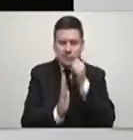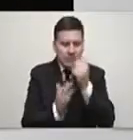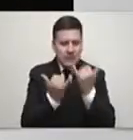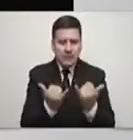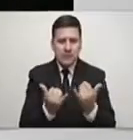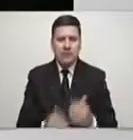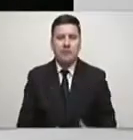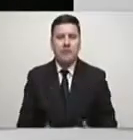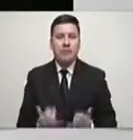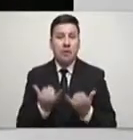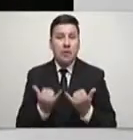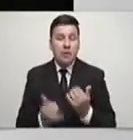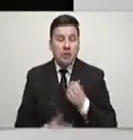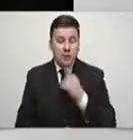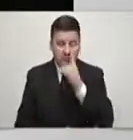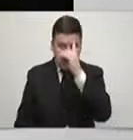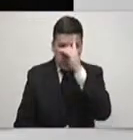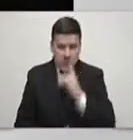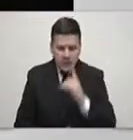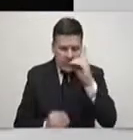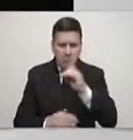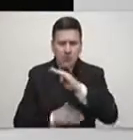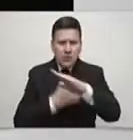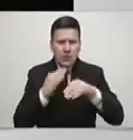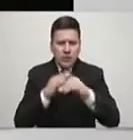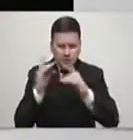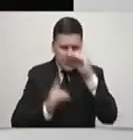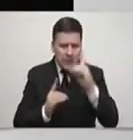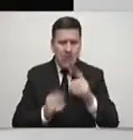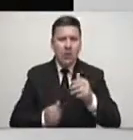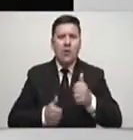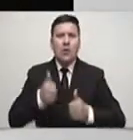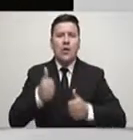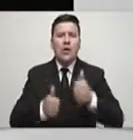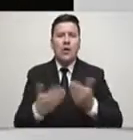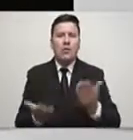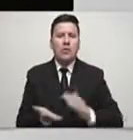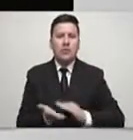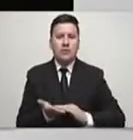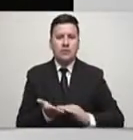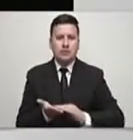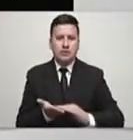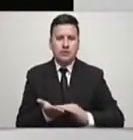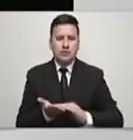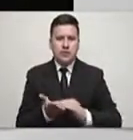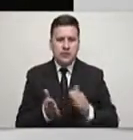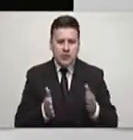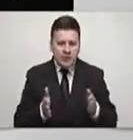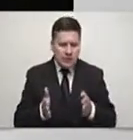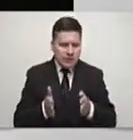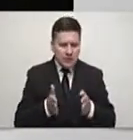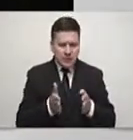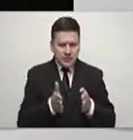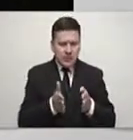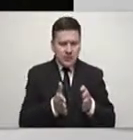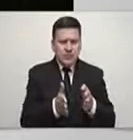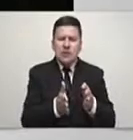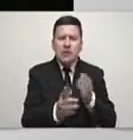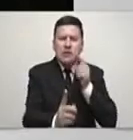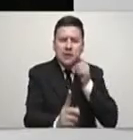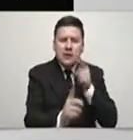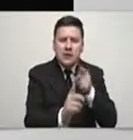ahora vamos a decidir entre todos cuál es el camino que debemos tomar para que la paz